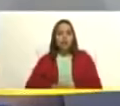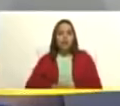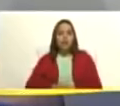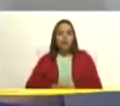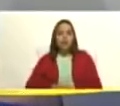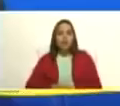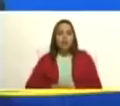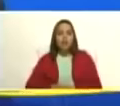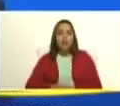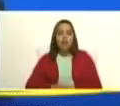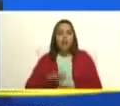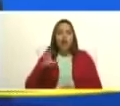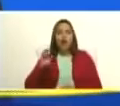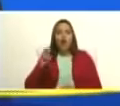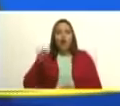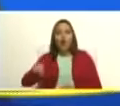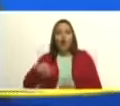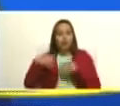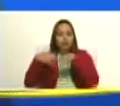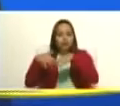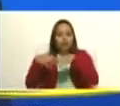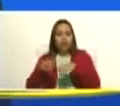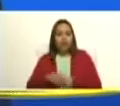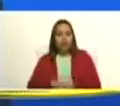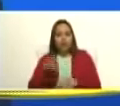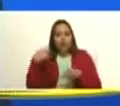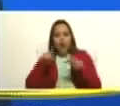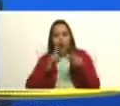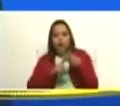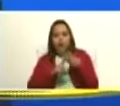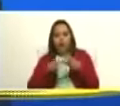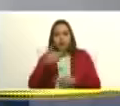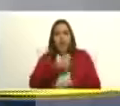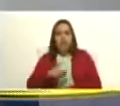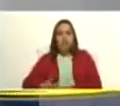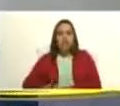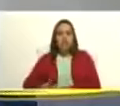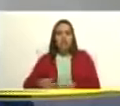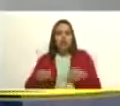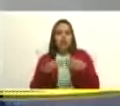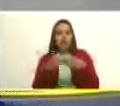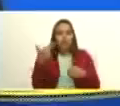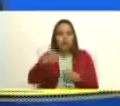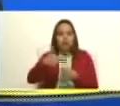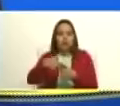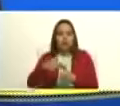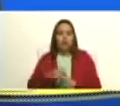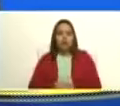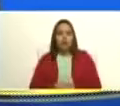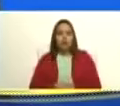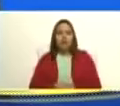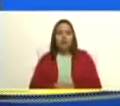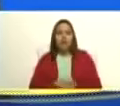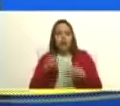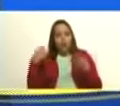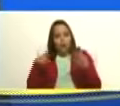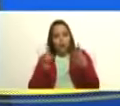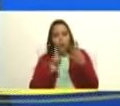Conindustria, Enrique Noboa, presidente de la Cámara Petrolera, Reinaldo